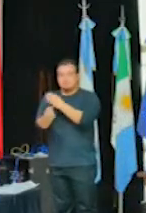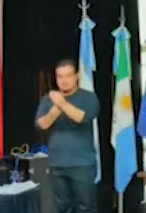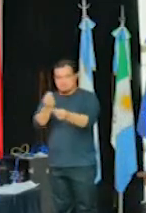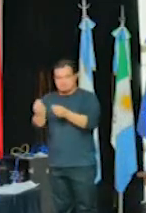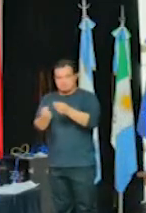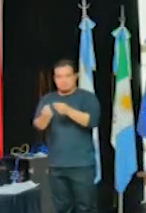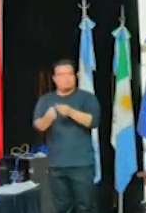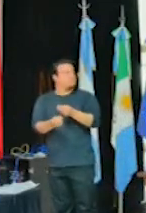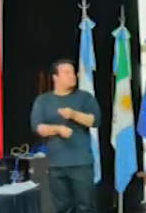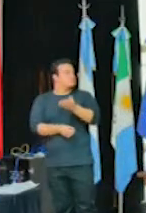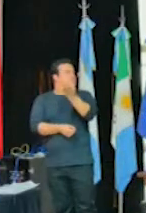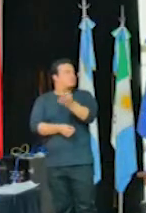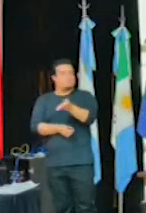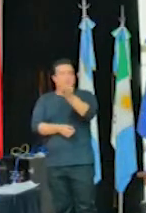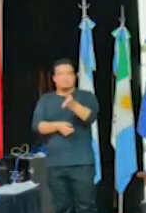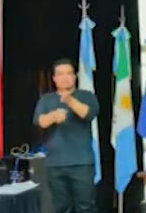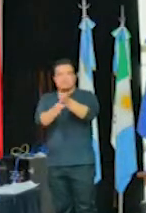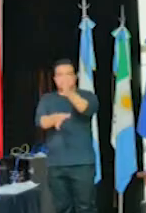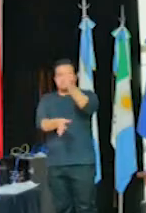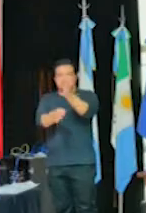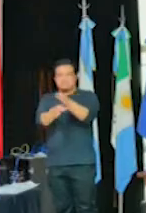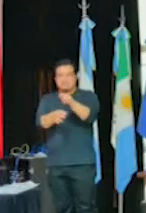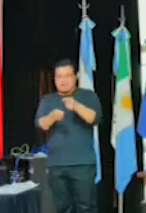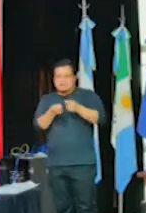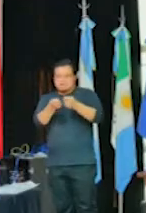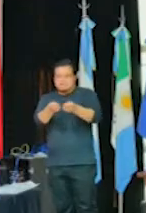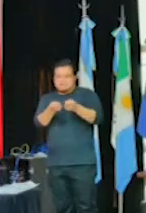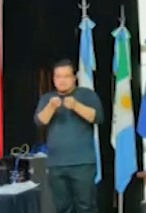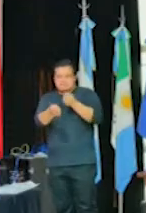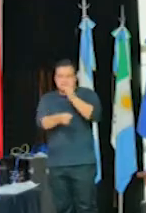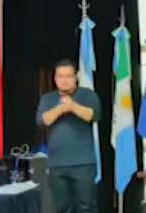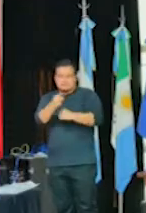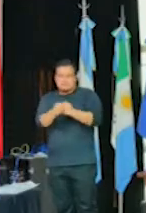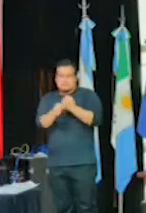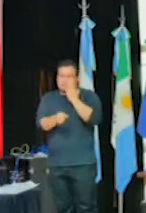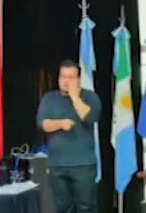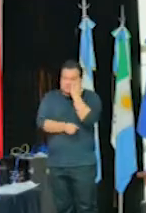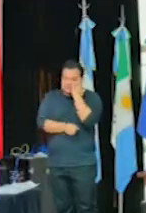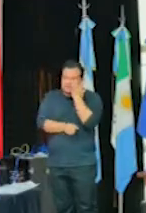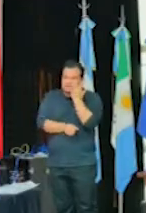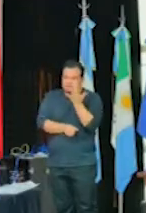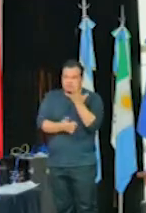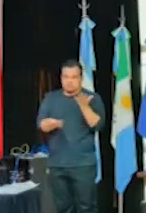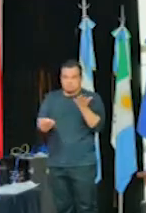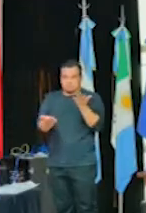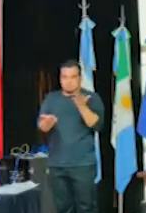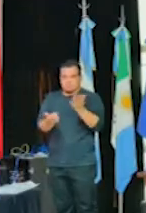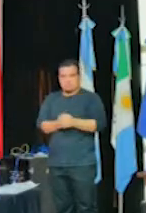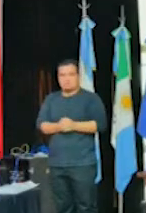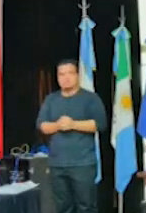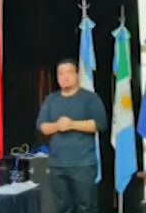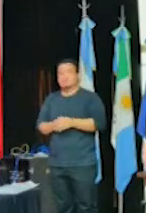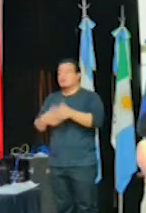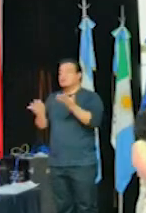Profesional, o sea, presiona al profesional hasta que sea zombie, corta su tiempo de consulta, aumenta sin límite las